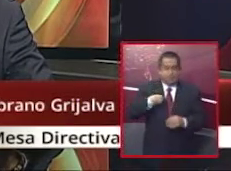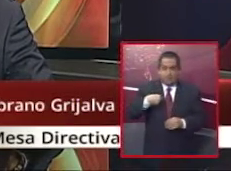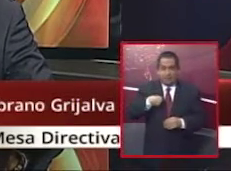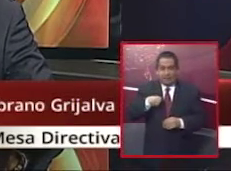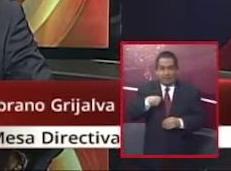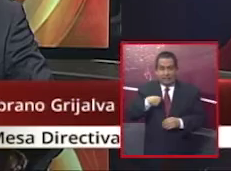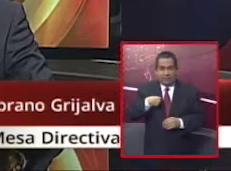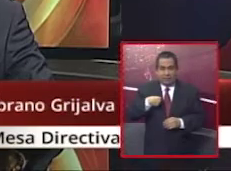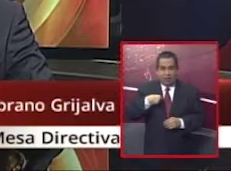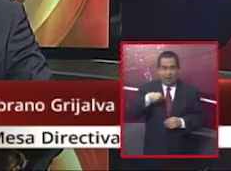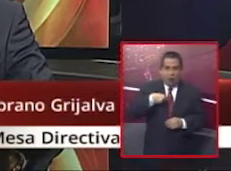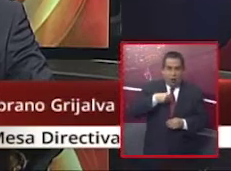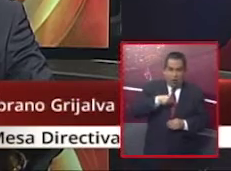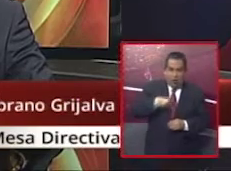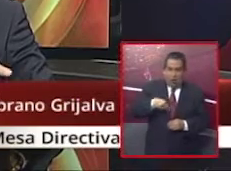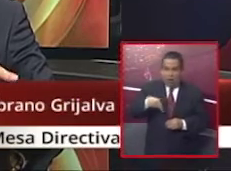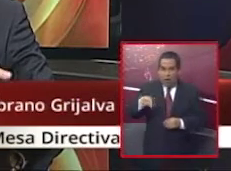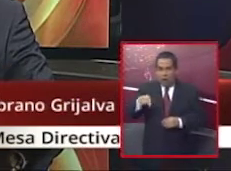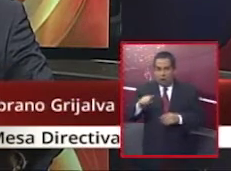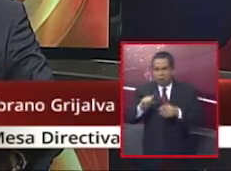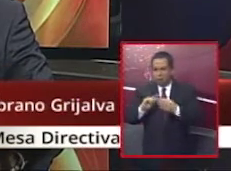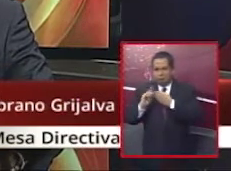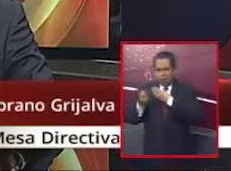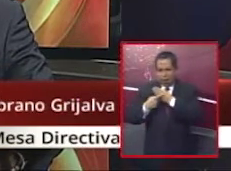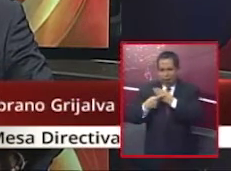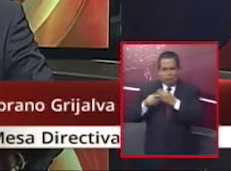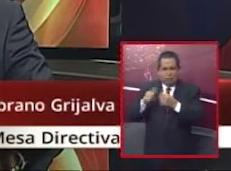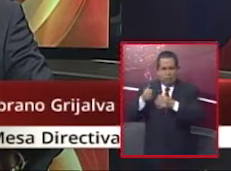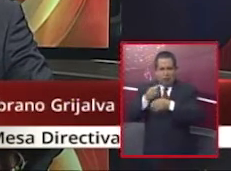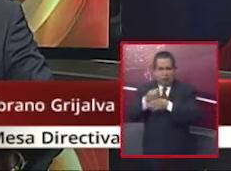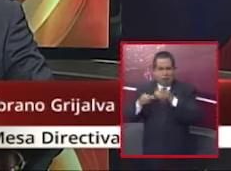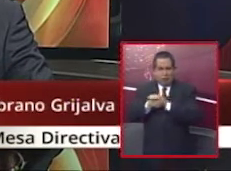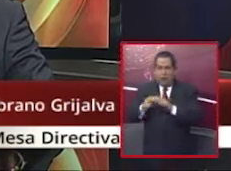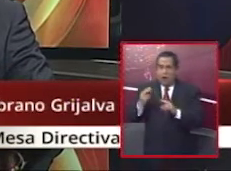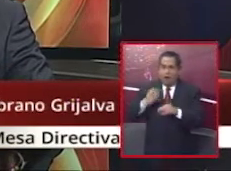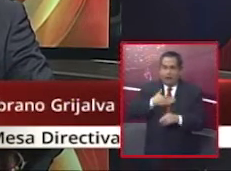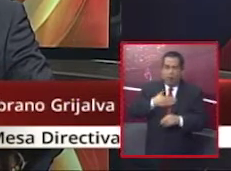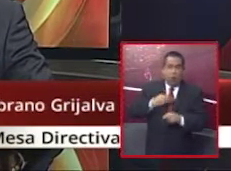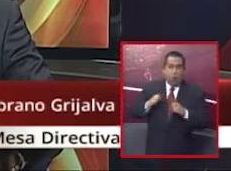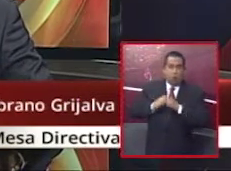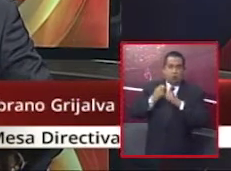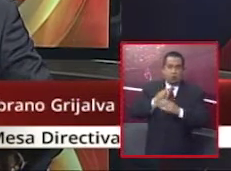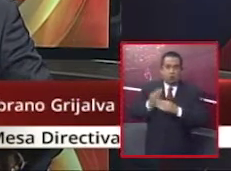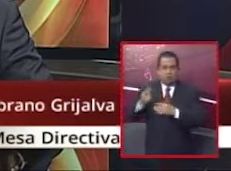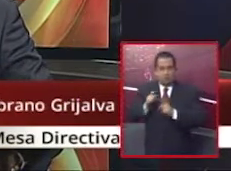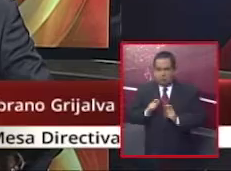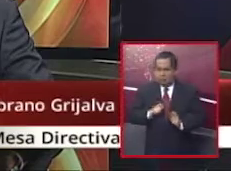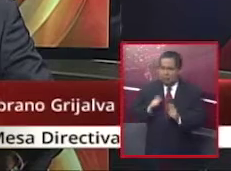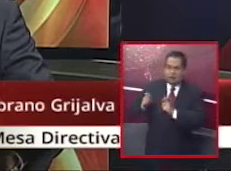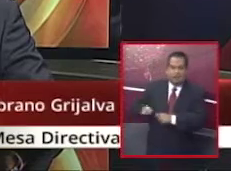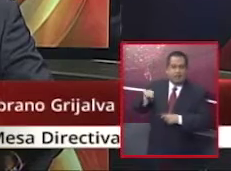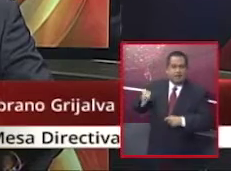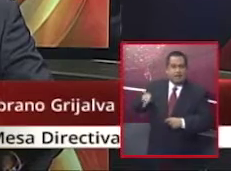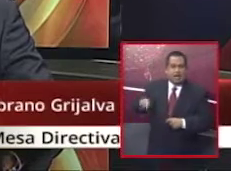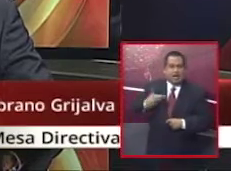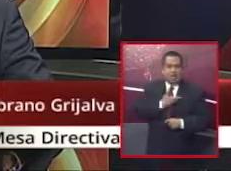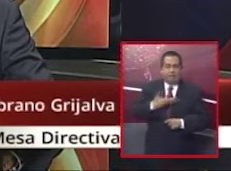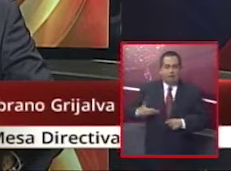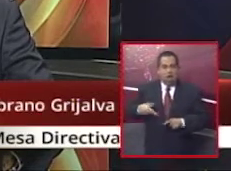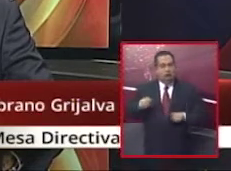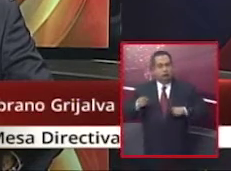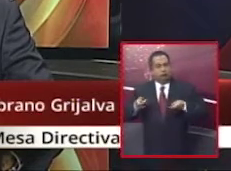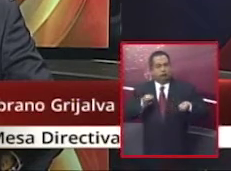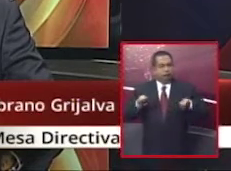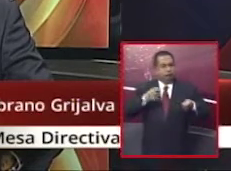me fui tras banderas a atender otro asunto que me urgía, y dejé a un presidente